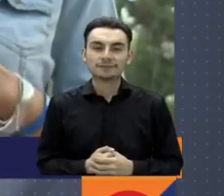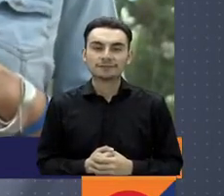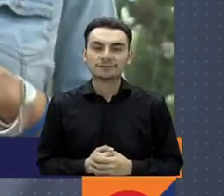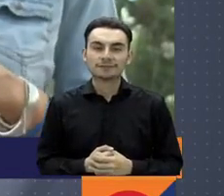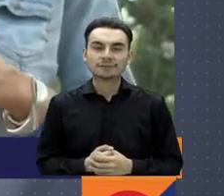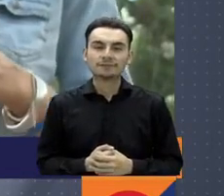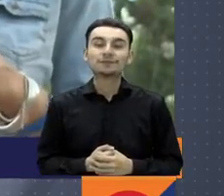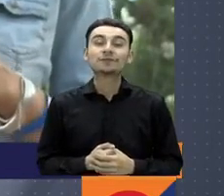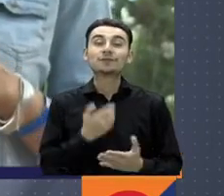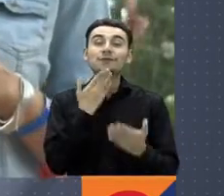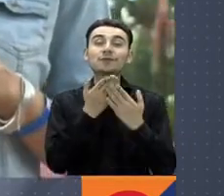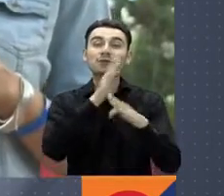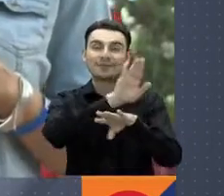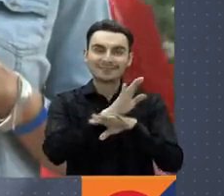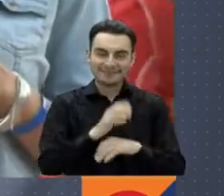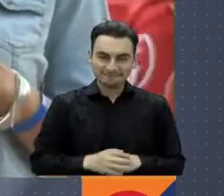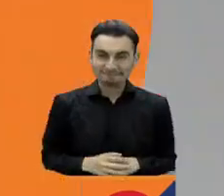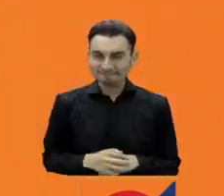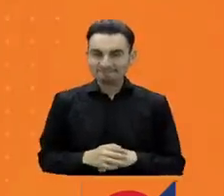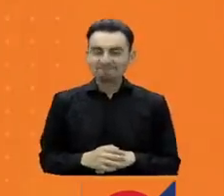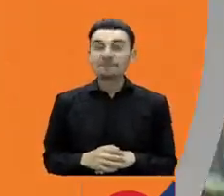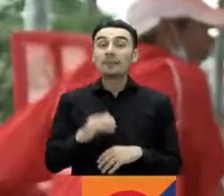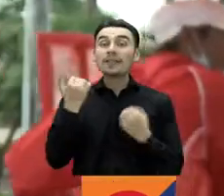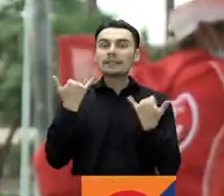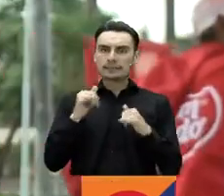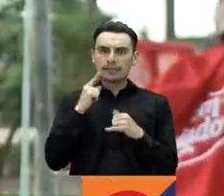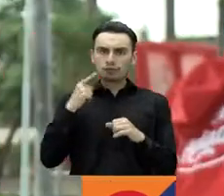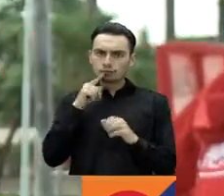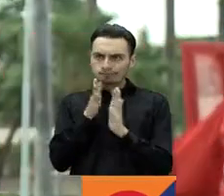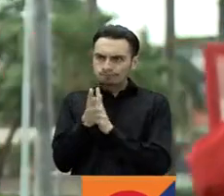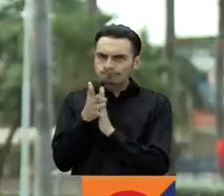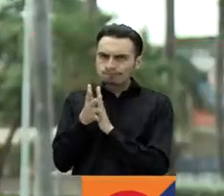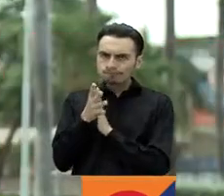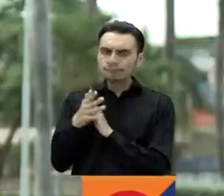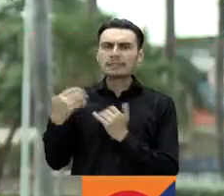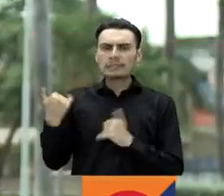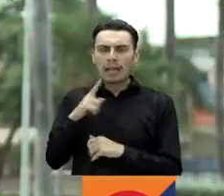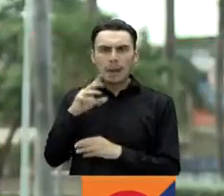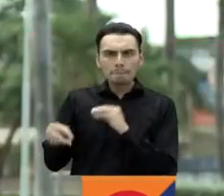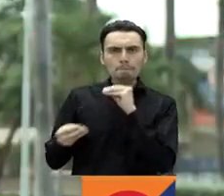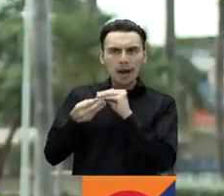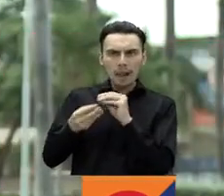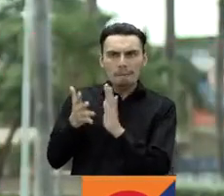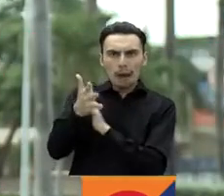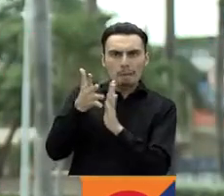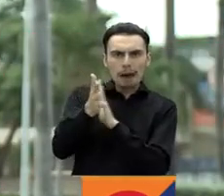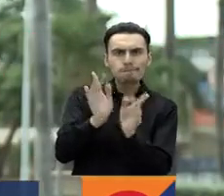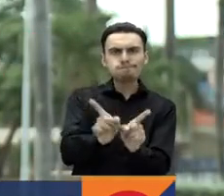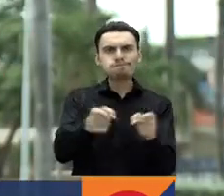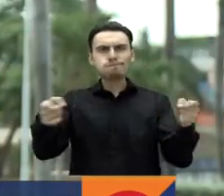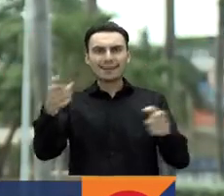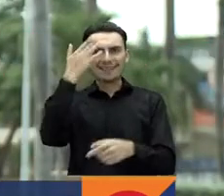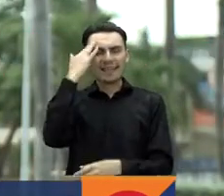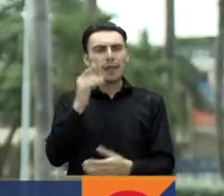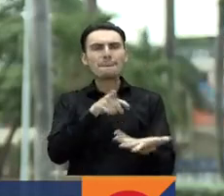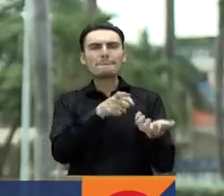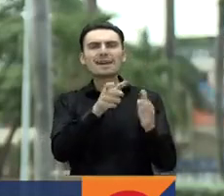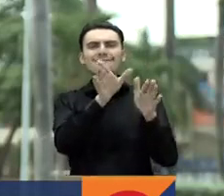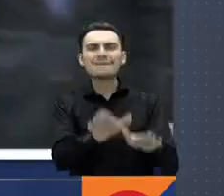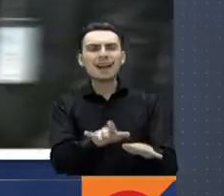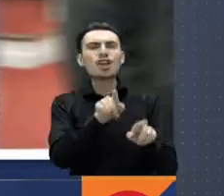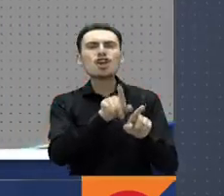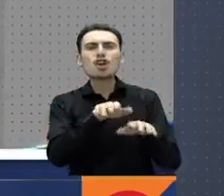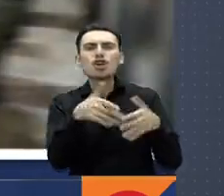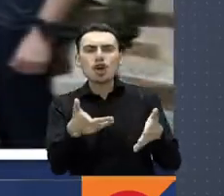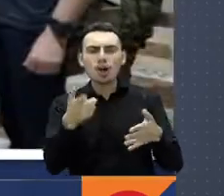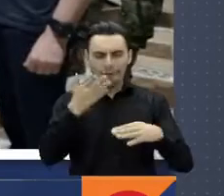es muy buenas tardes josé bueno se han dado así como usted lo mencionaba más detalles sobre el homicidio y sobre cómo se